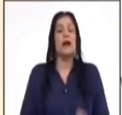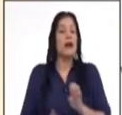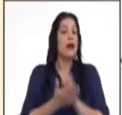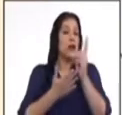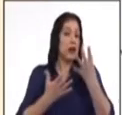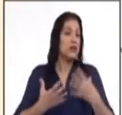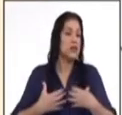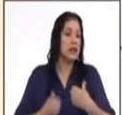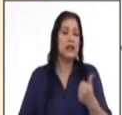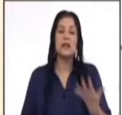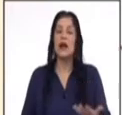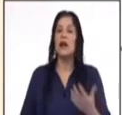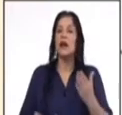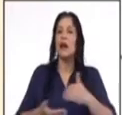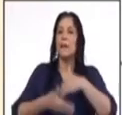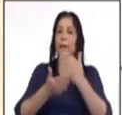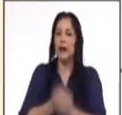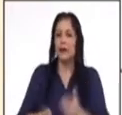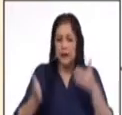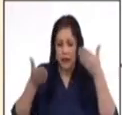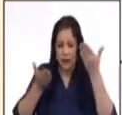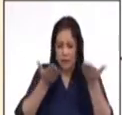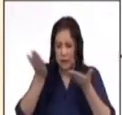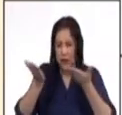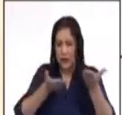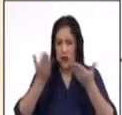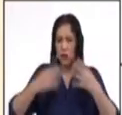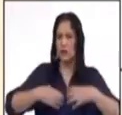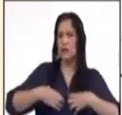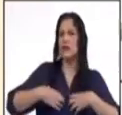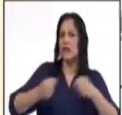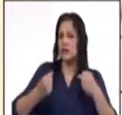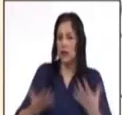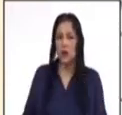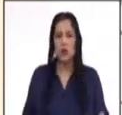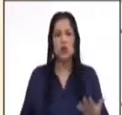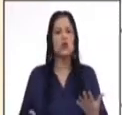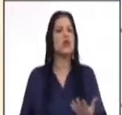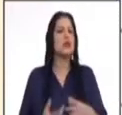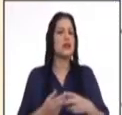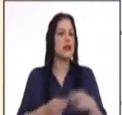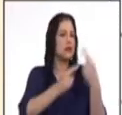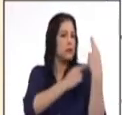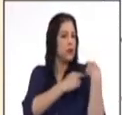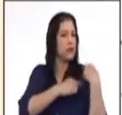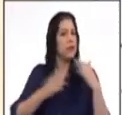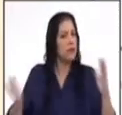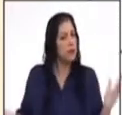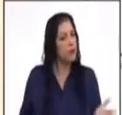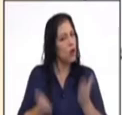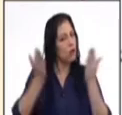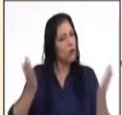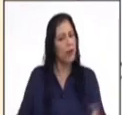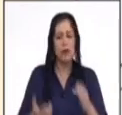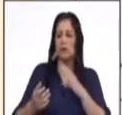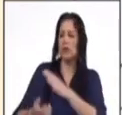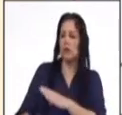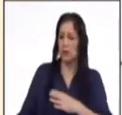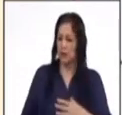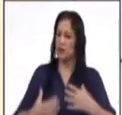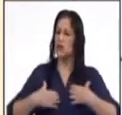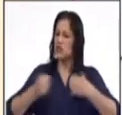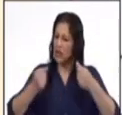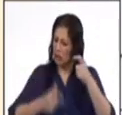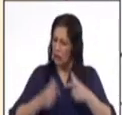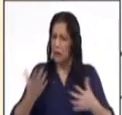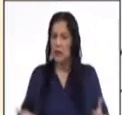La educación sanitaria es la parte de la atención de salud que se ocupa de promover un comportamiento